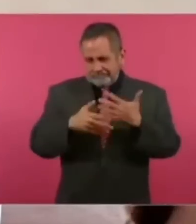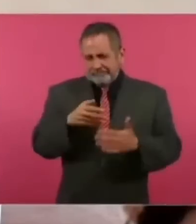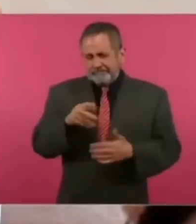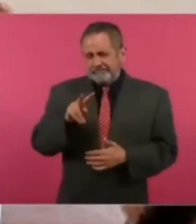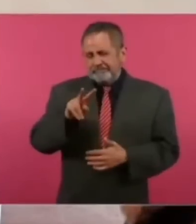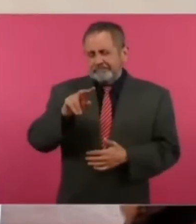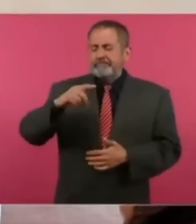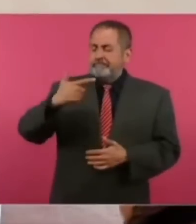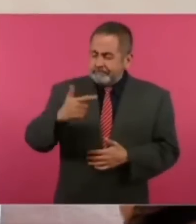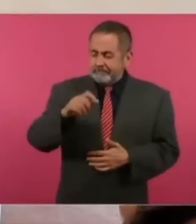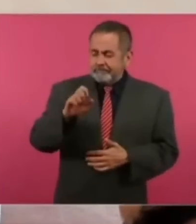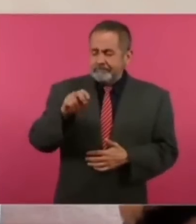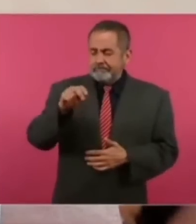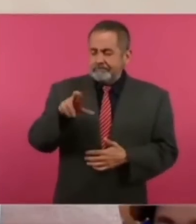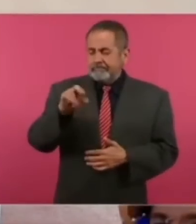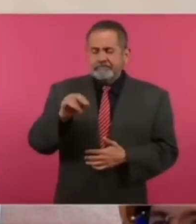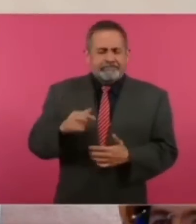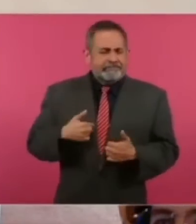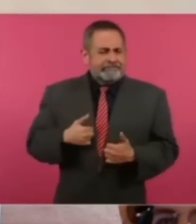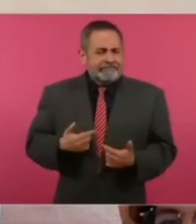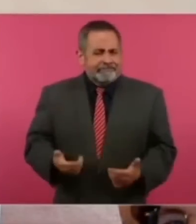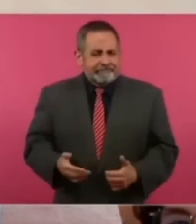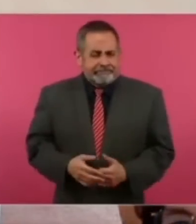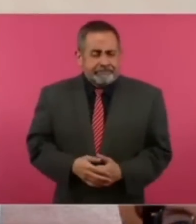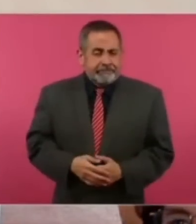para cuadrarme, ¿no?, el